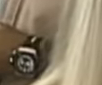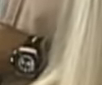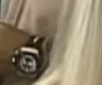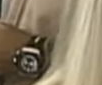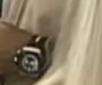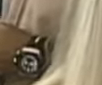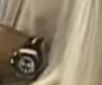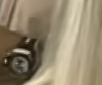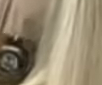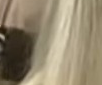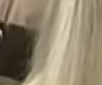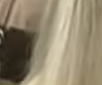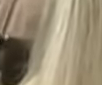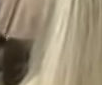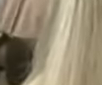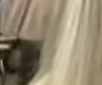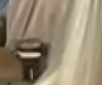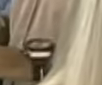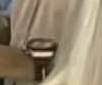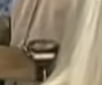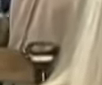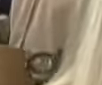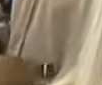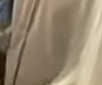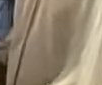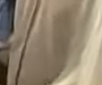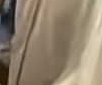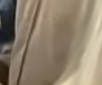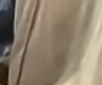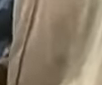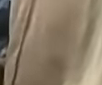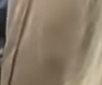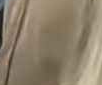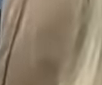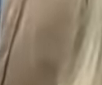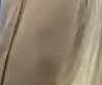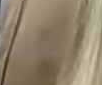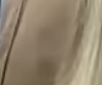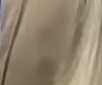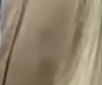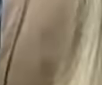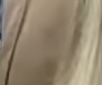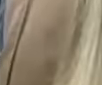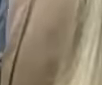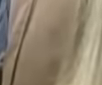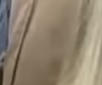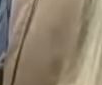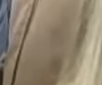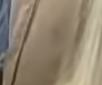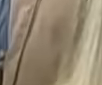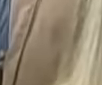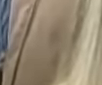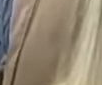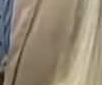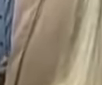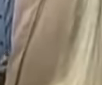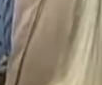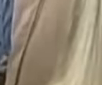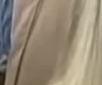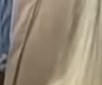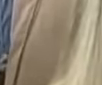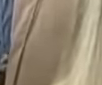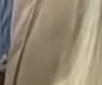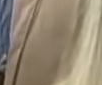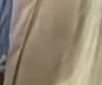las recomendaciones que les hacía a cada uno de ellos en respecto a los diferentes proyectos que les fueron presentados el día de hoy, enfocados